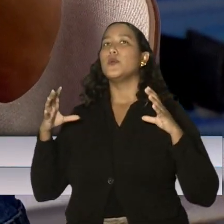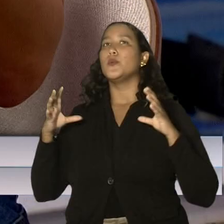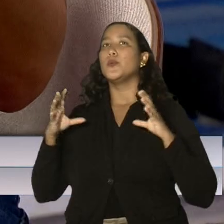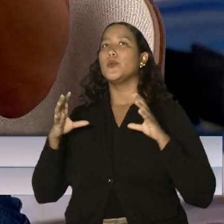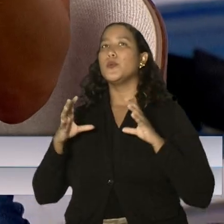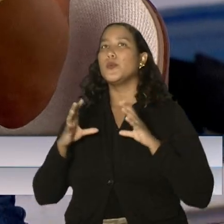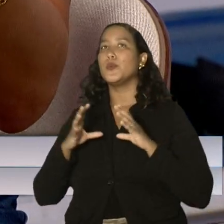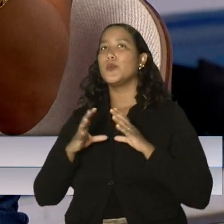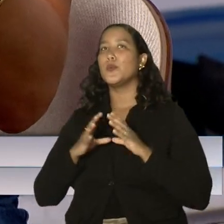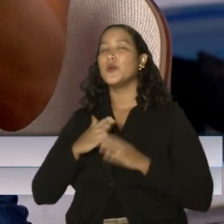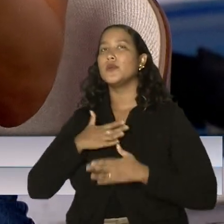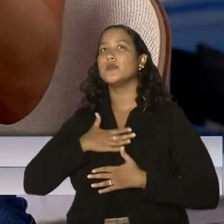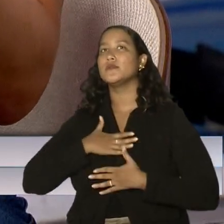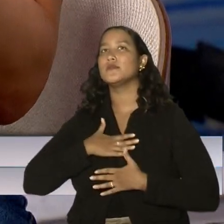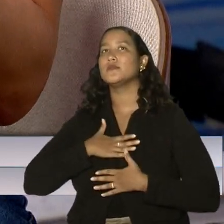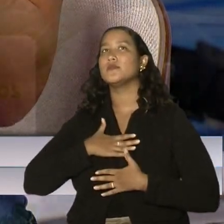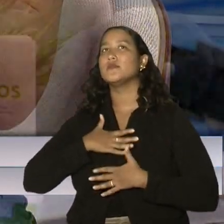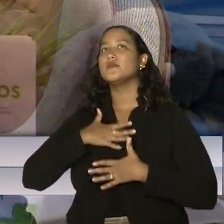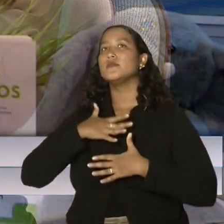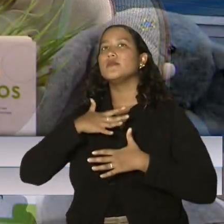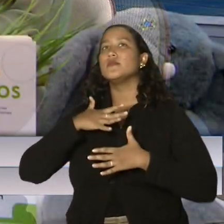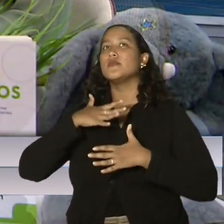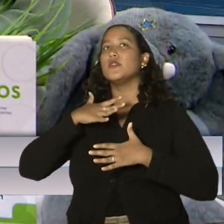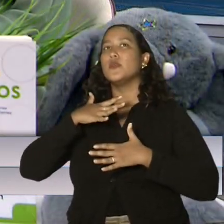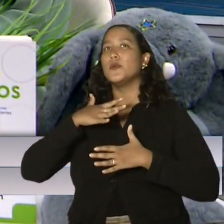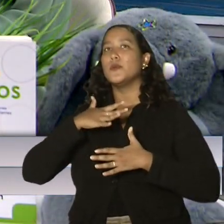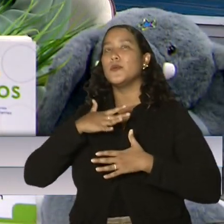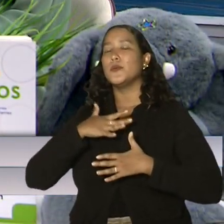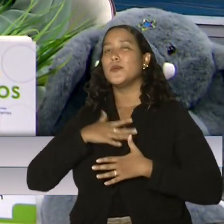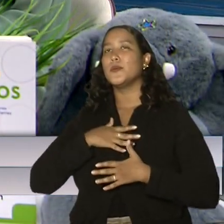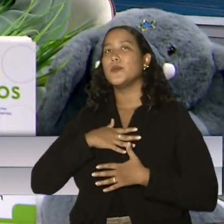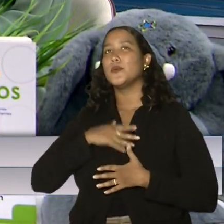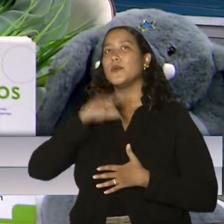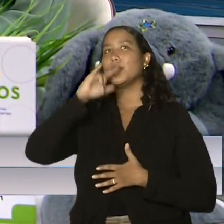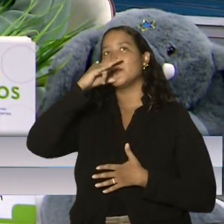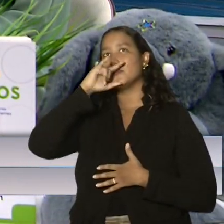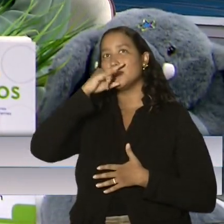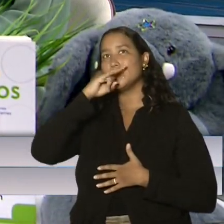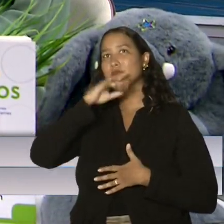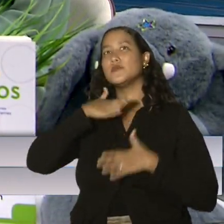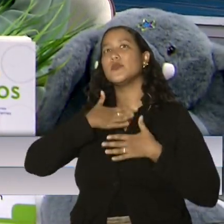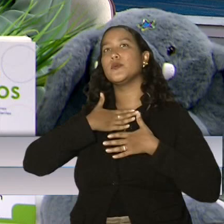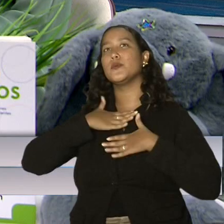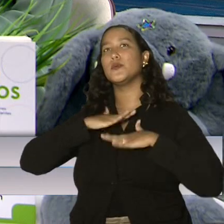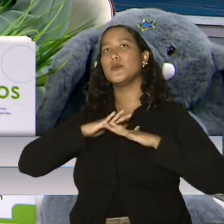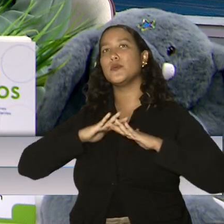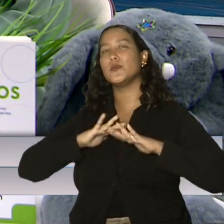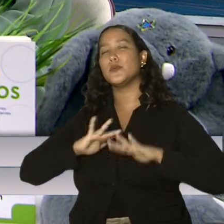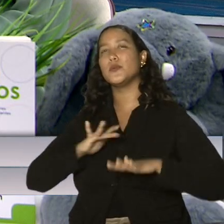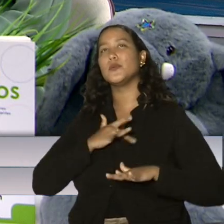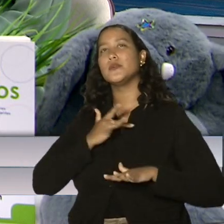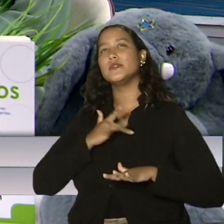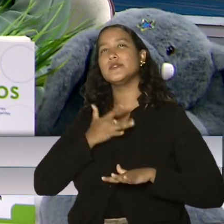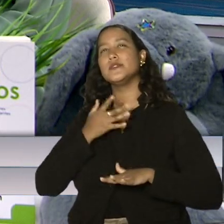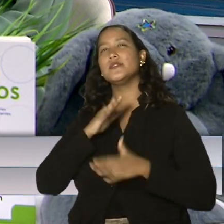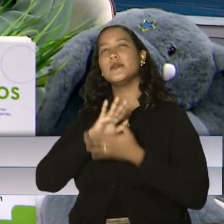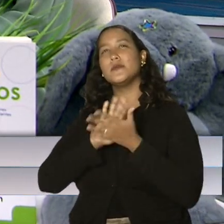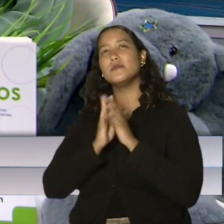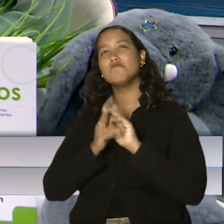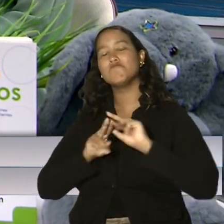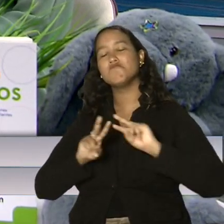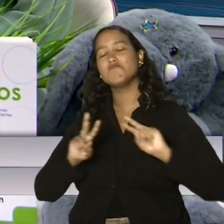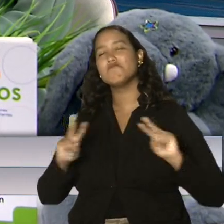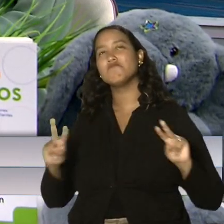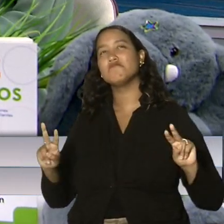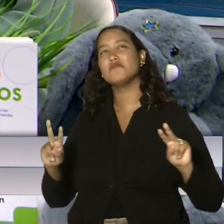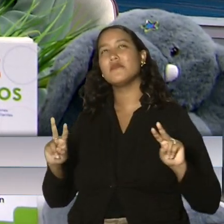trayendo al momento presente y ellos se van tranquilizando van expresando que van sintiendo cada vez cómo va su respiración